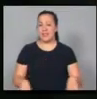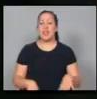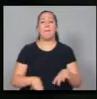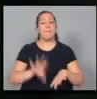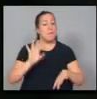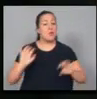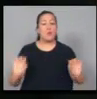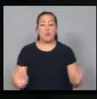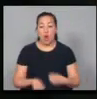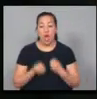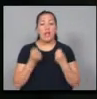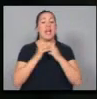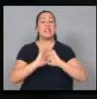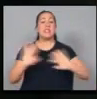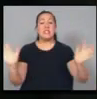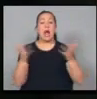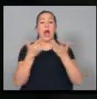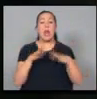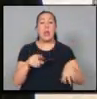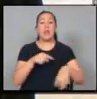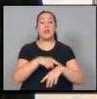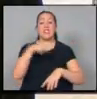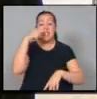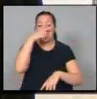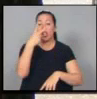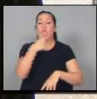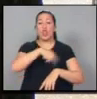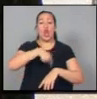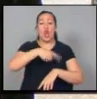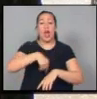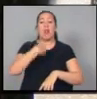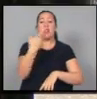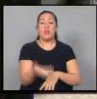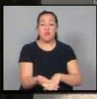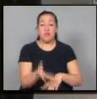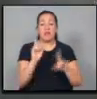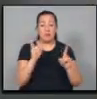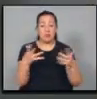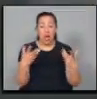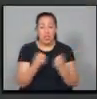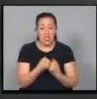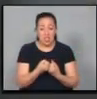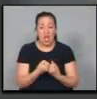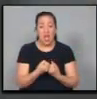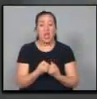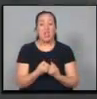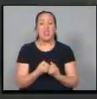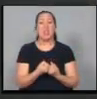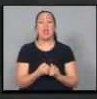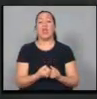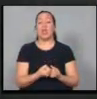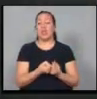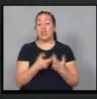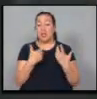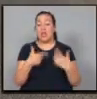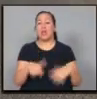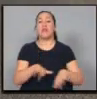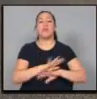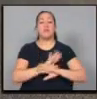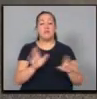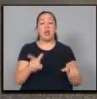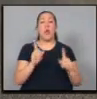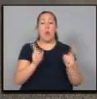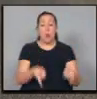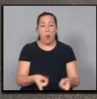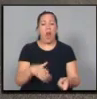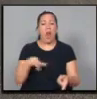indignante es que salieron en libertad a las 72 horas del siniestro y durante un par de días pudieron conducir.